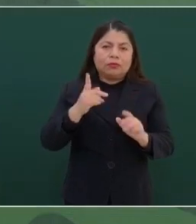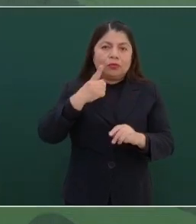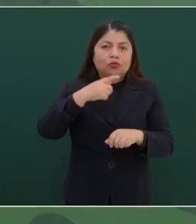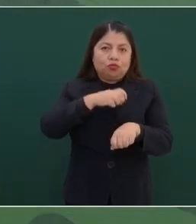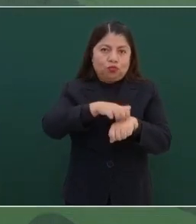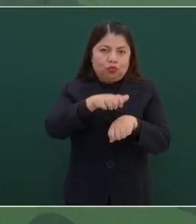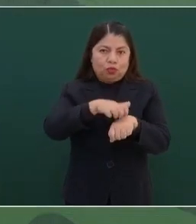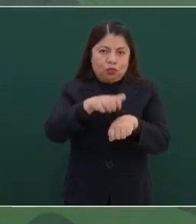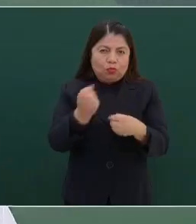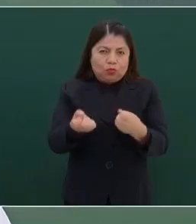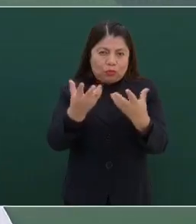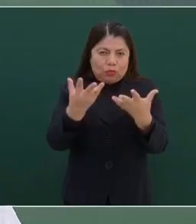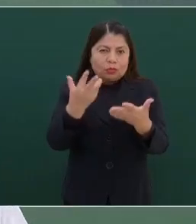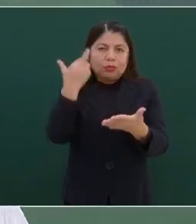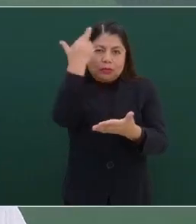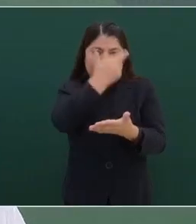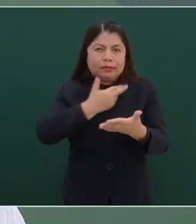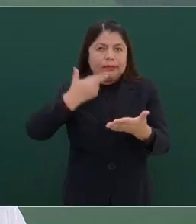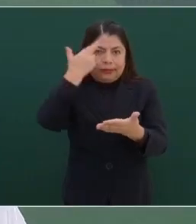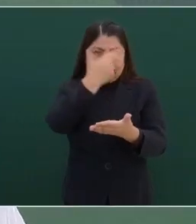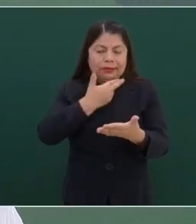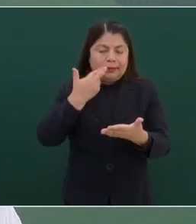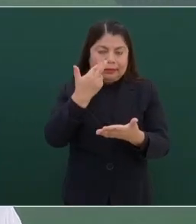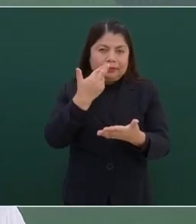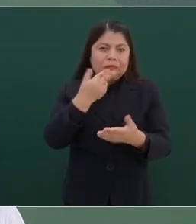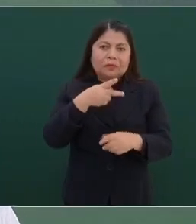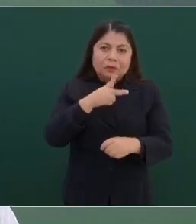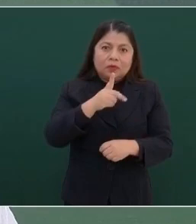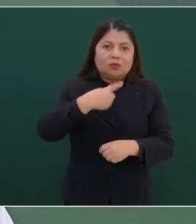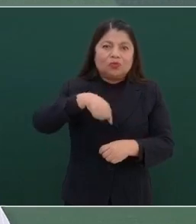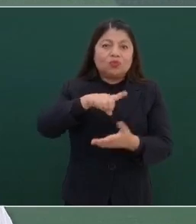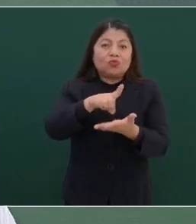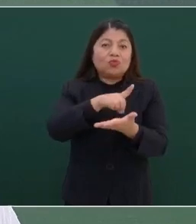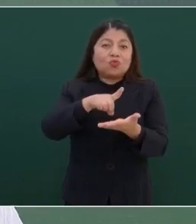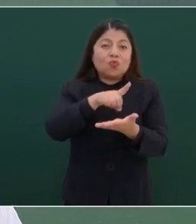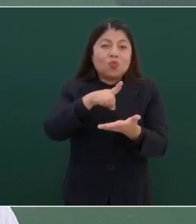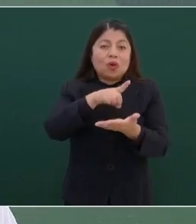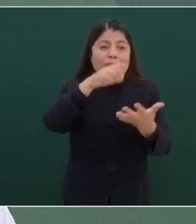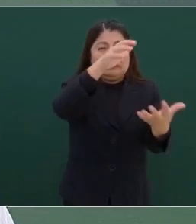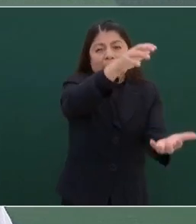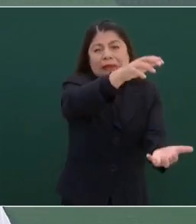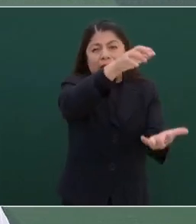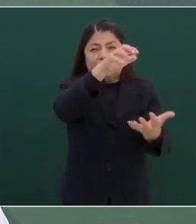para evitar la pérdida de vidas humanas en Estados Unidos.